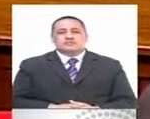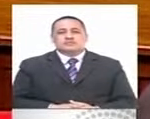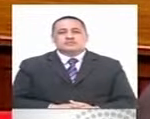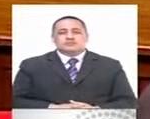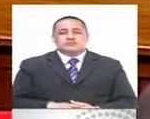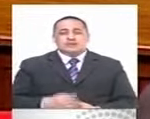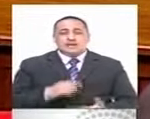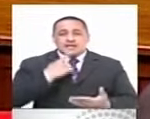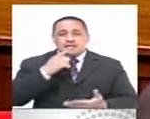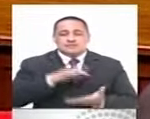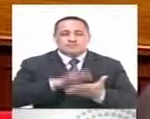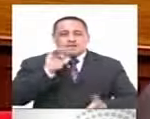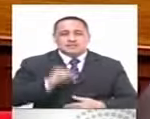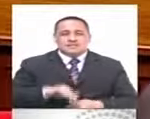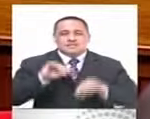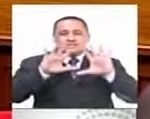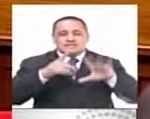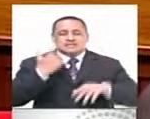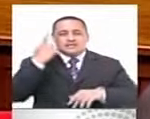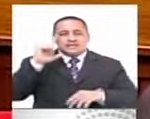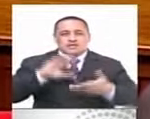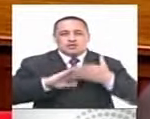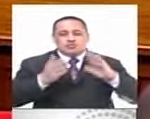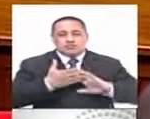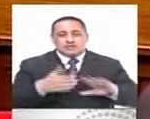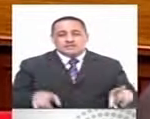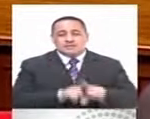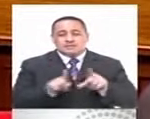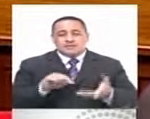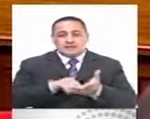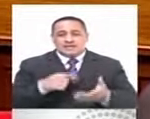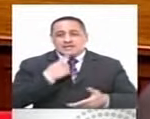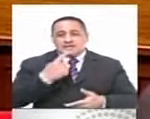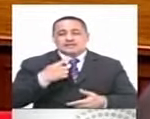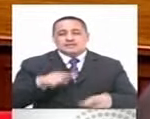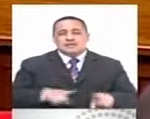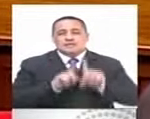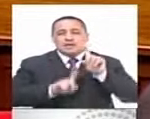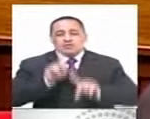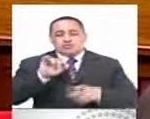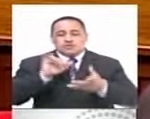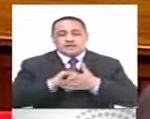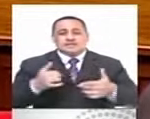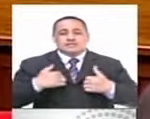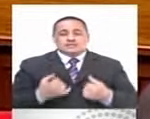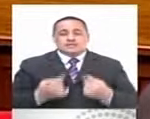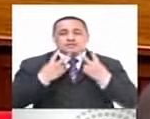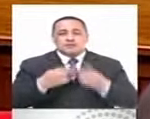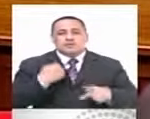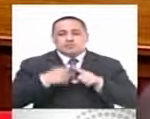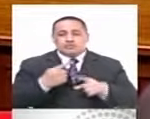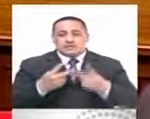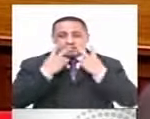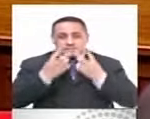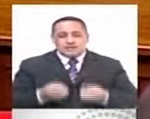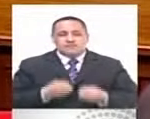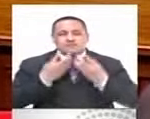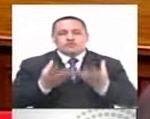Han sido más de 10 líderes de comunidades. Y eso, los que se cuentan, porque se llega la